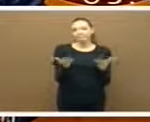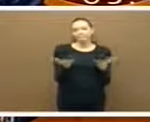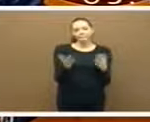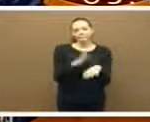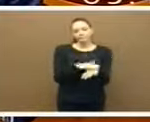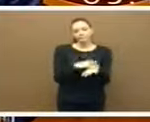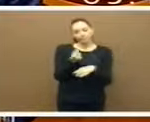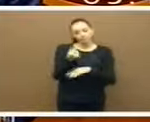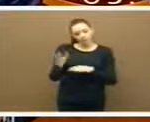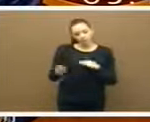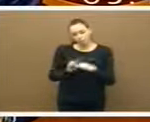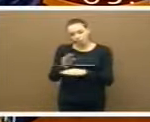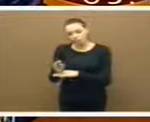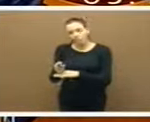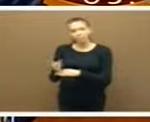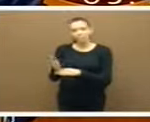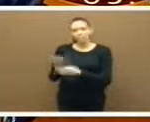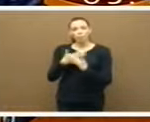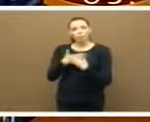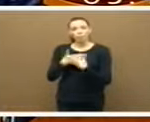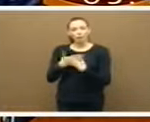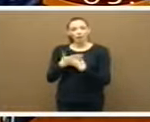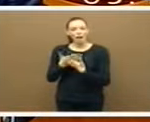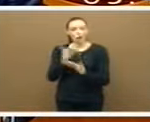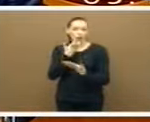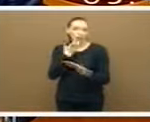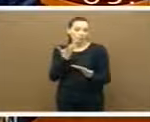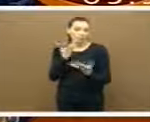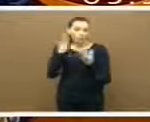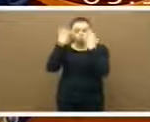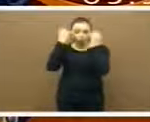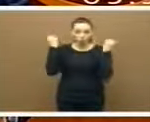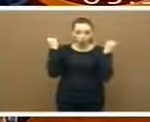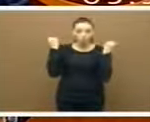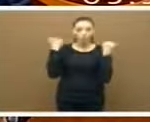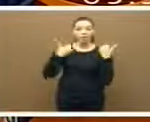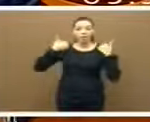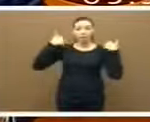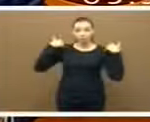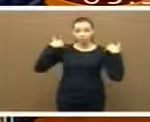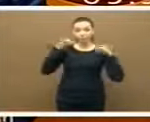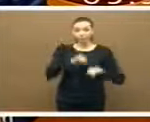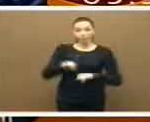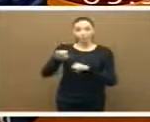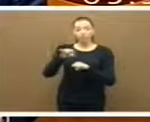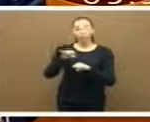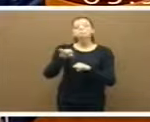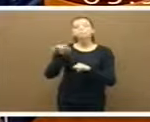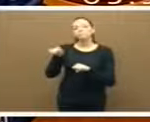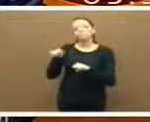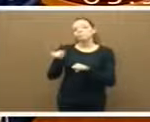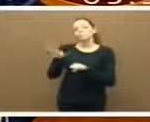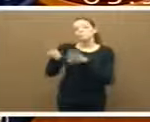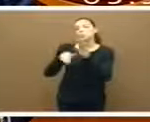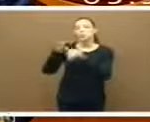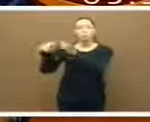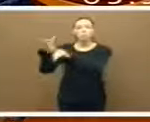para la formación de voluntarios, la captación de voluntarios de Protección Civil, que compense los recortes que ha habido en años